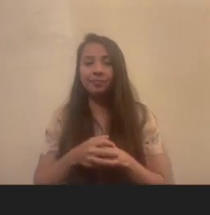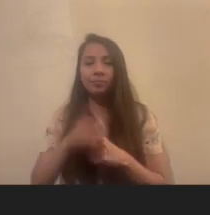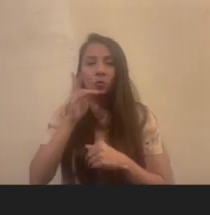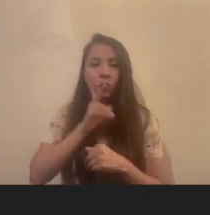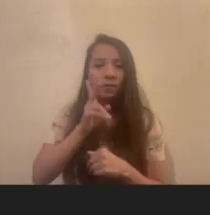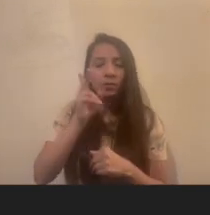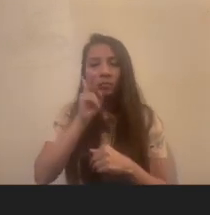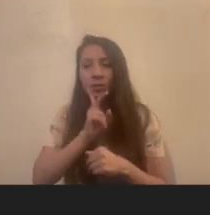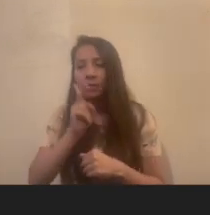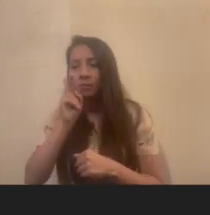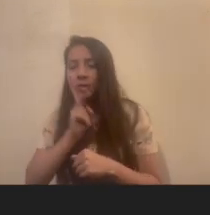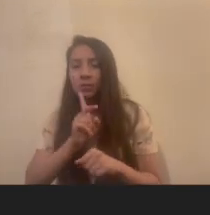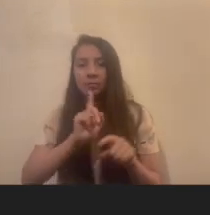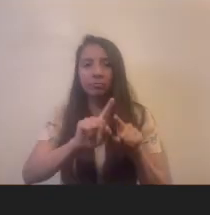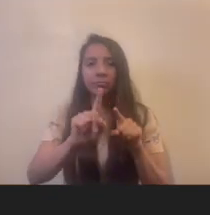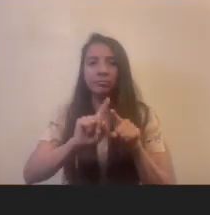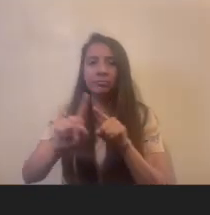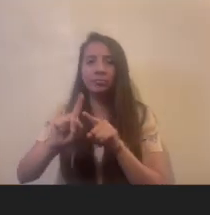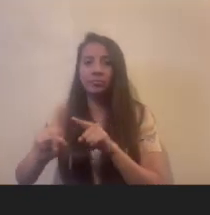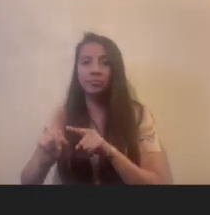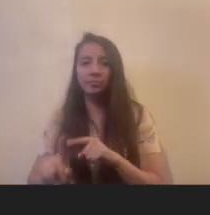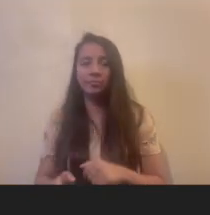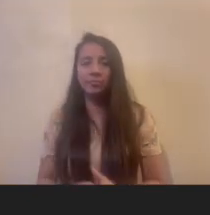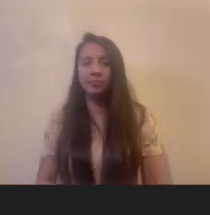Estar probando, ¿no?